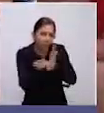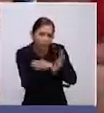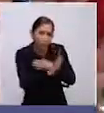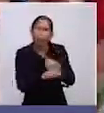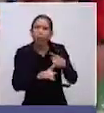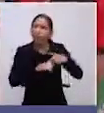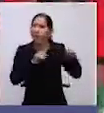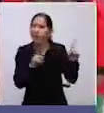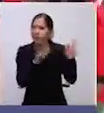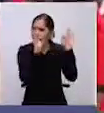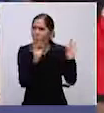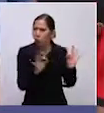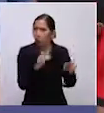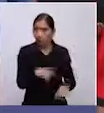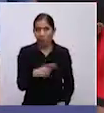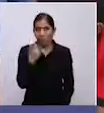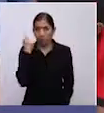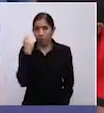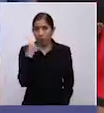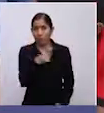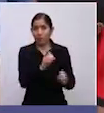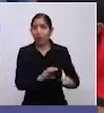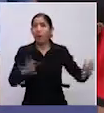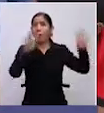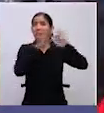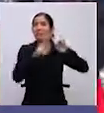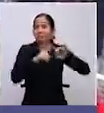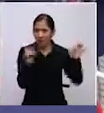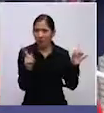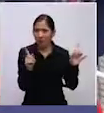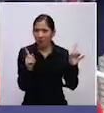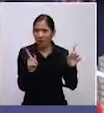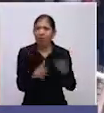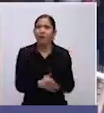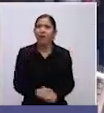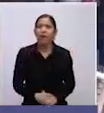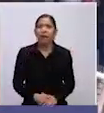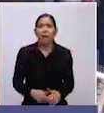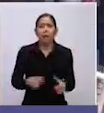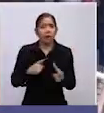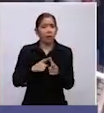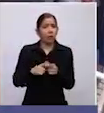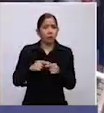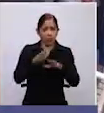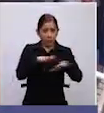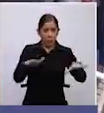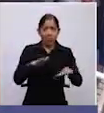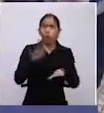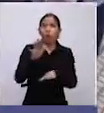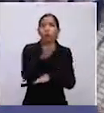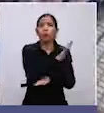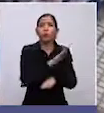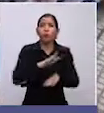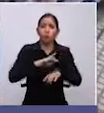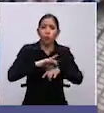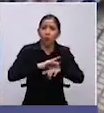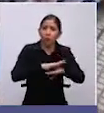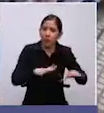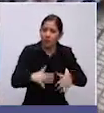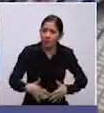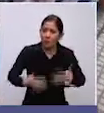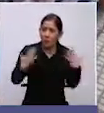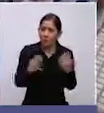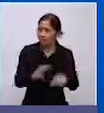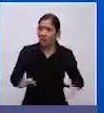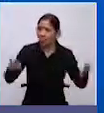plurinacionalidad también, que creo que este es un desafío fundamental. De ahí que el territorio es algo importante para las niñas y niños. No podemos seguir